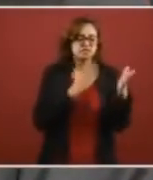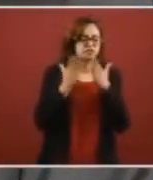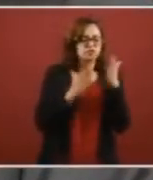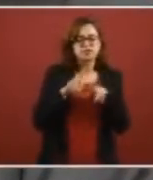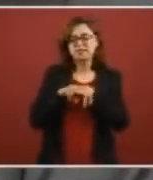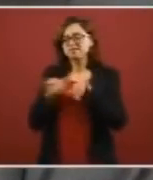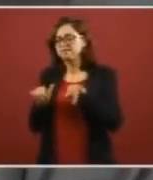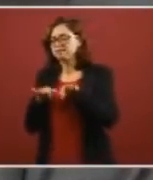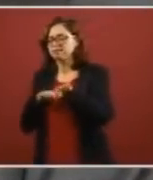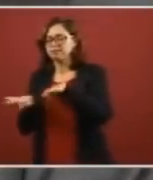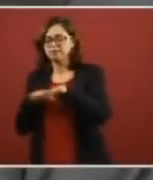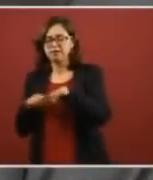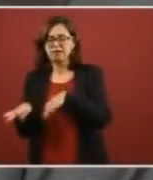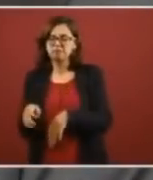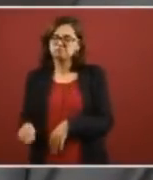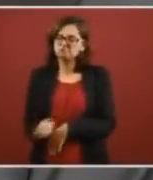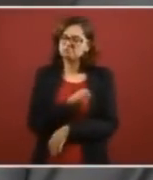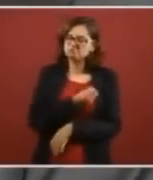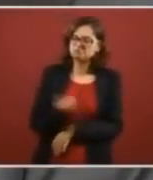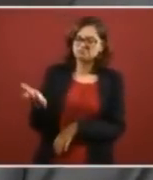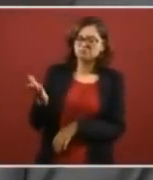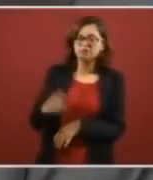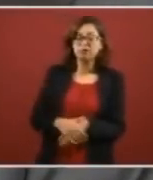trabajan. Ahora